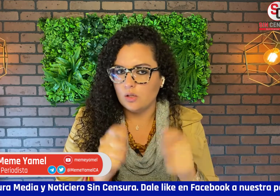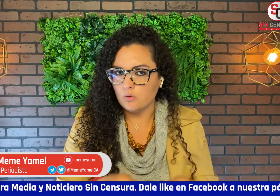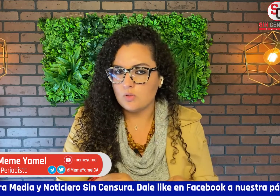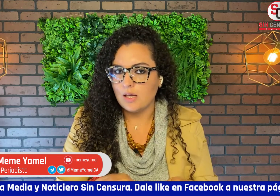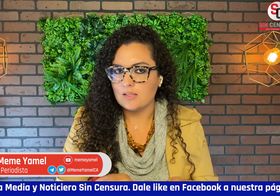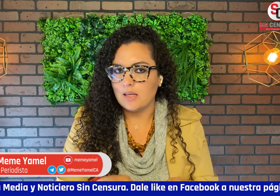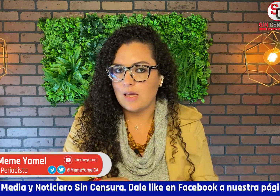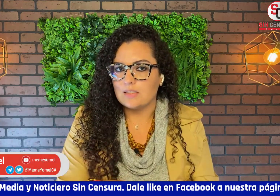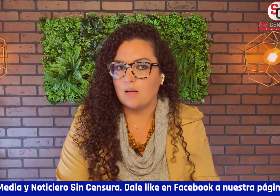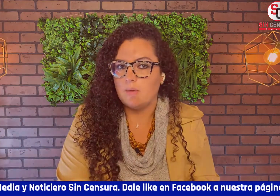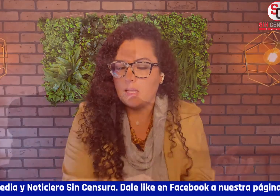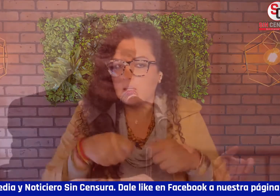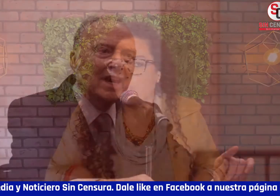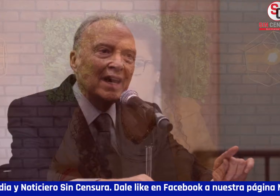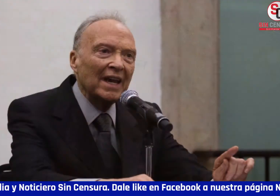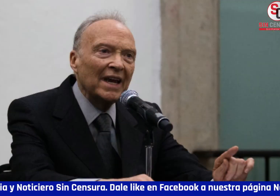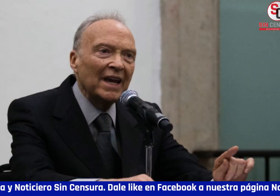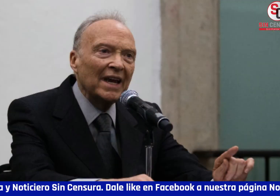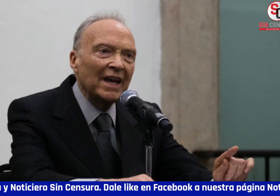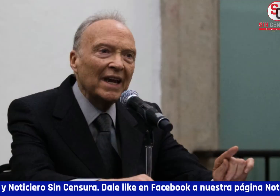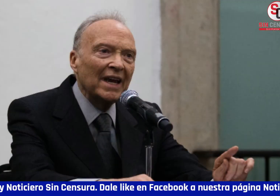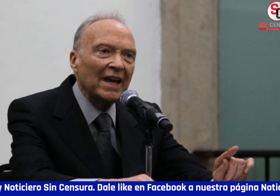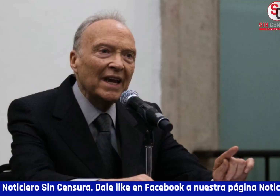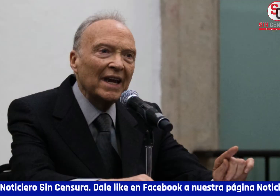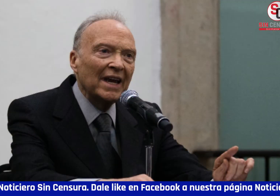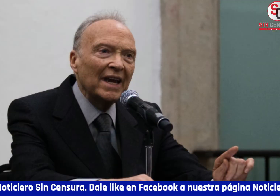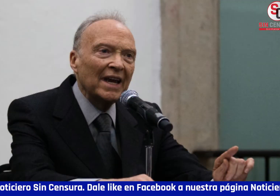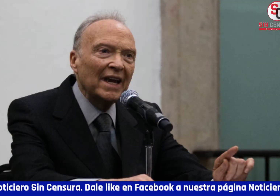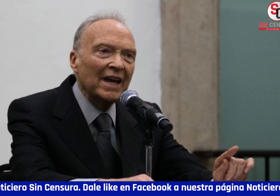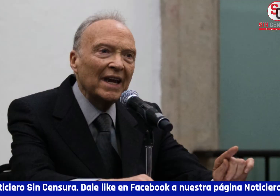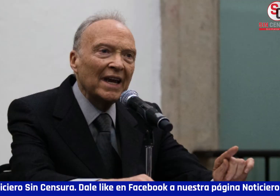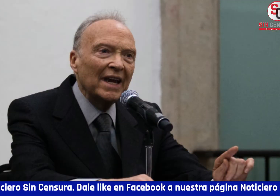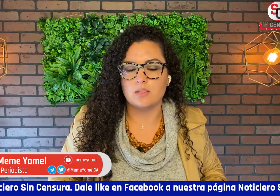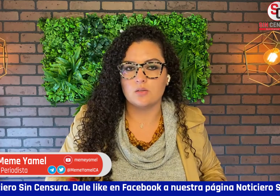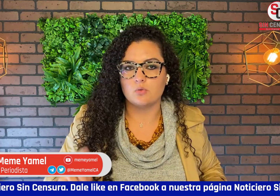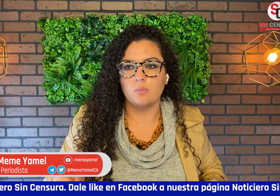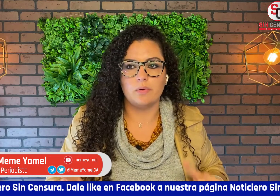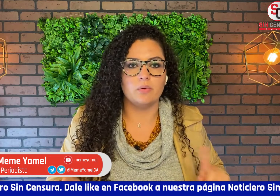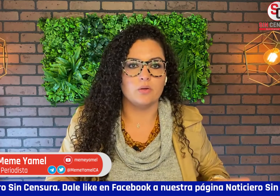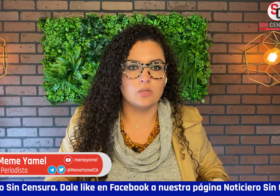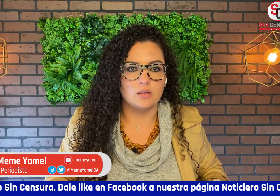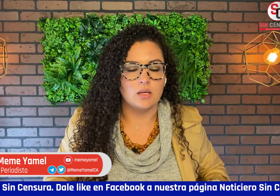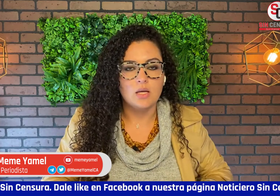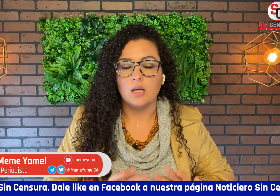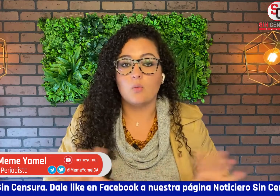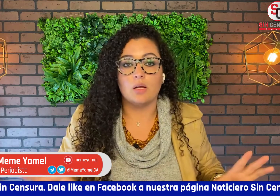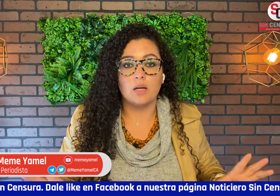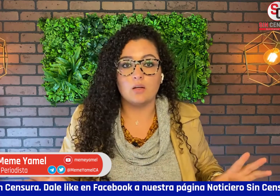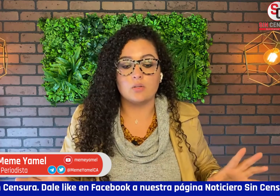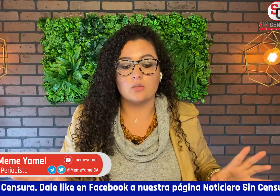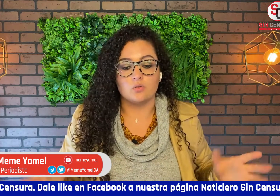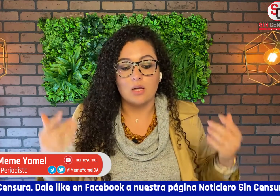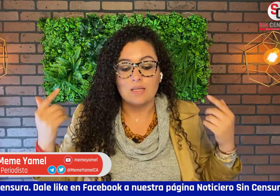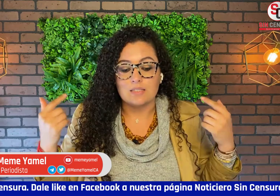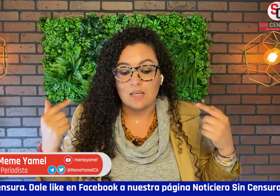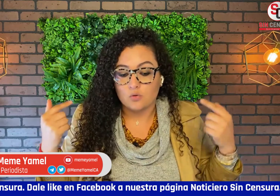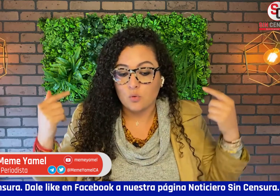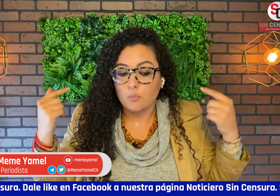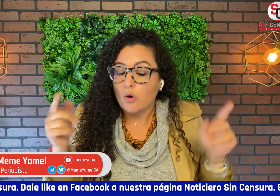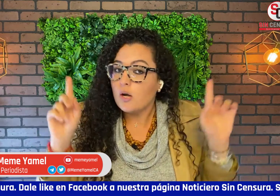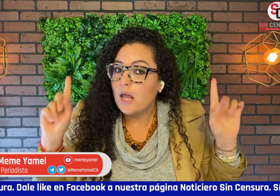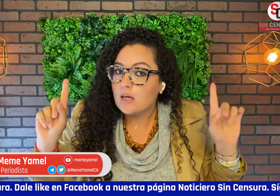tú denuncias y es el Ministerio Público el que se va a encargar de recabar las pruebas para ver si eres culpable o inocente. En cualquiera de los casos,